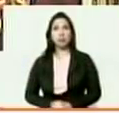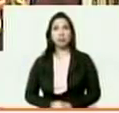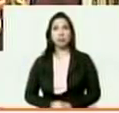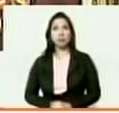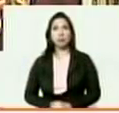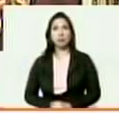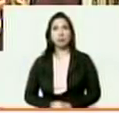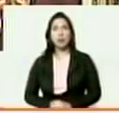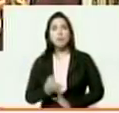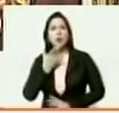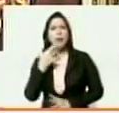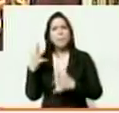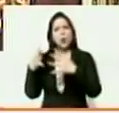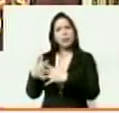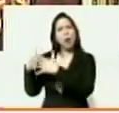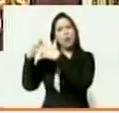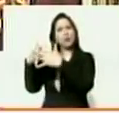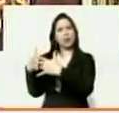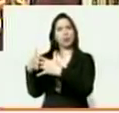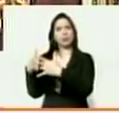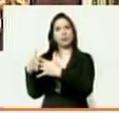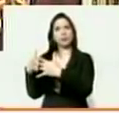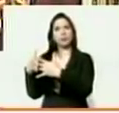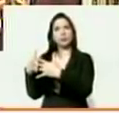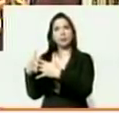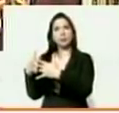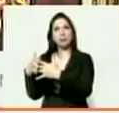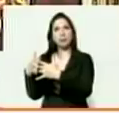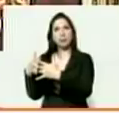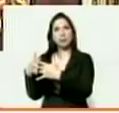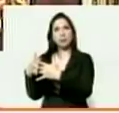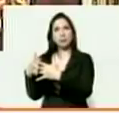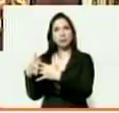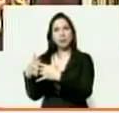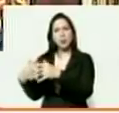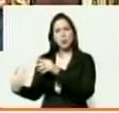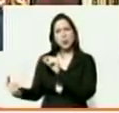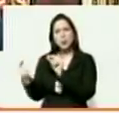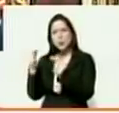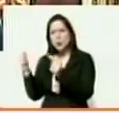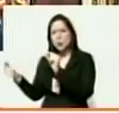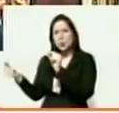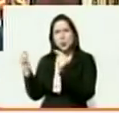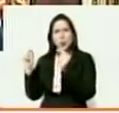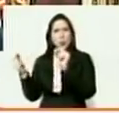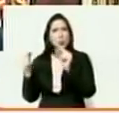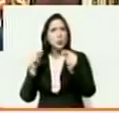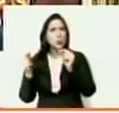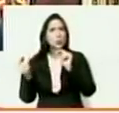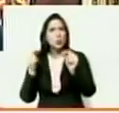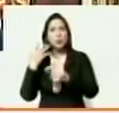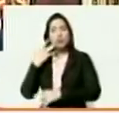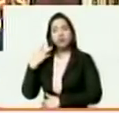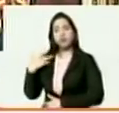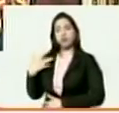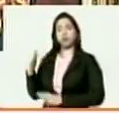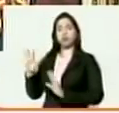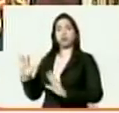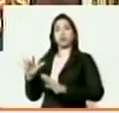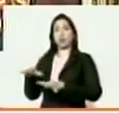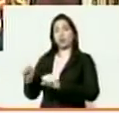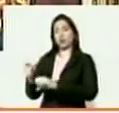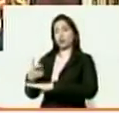sobre todo en los Estados Unidos de Norteamérica, la discusión entre las élites